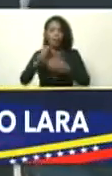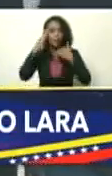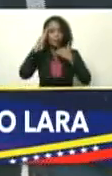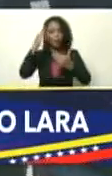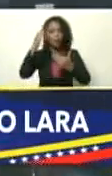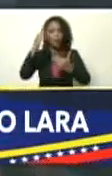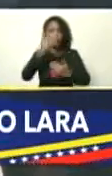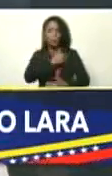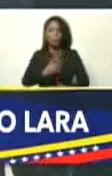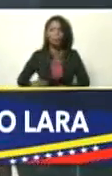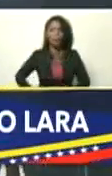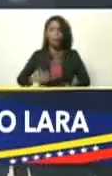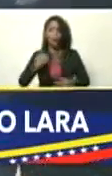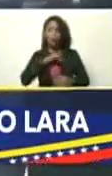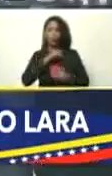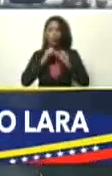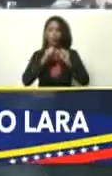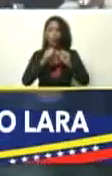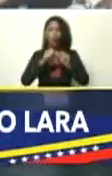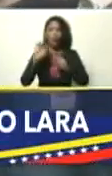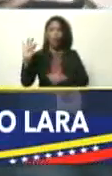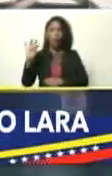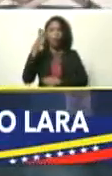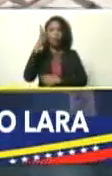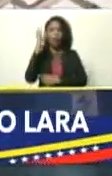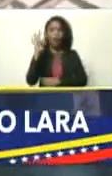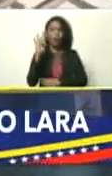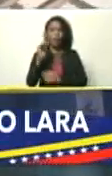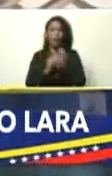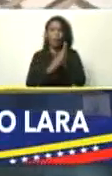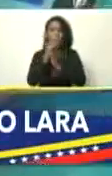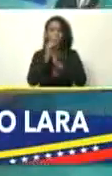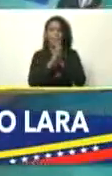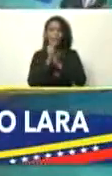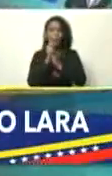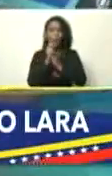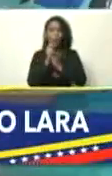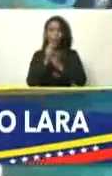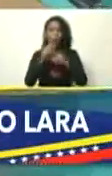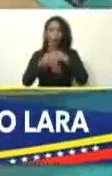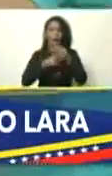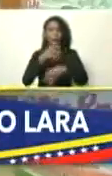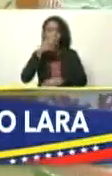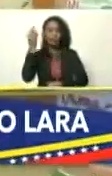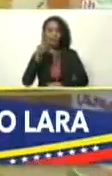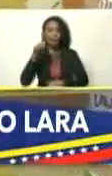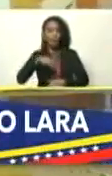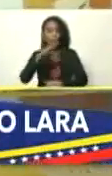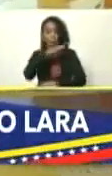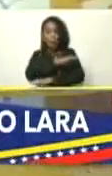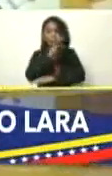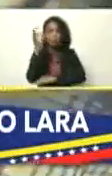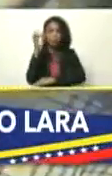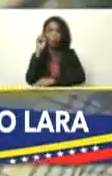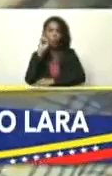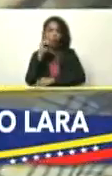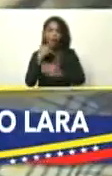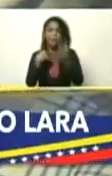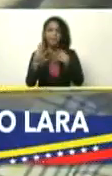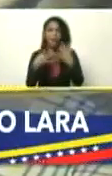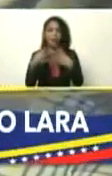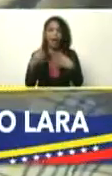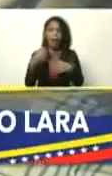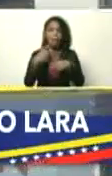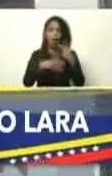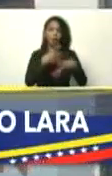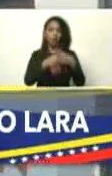presidente. Continuamos aquí desde la 4F del emprendimiento hecha realidad en Barquisimeto, con una feria productiva